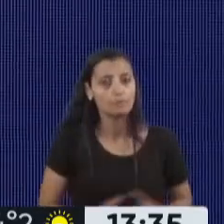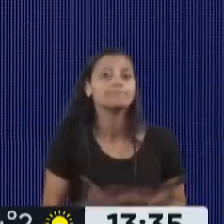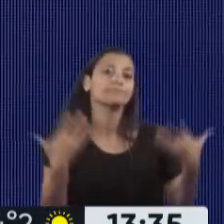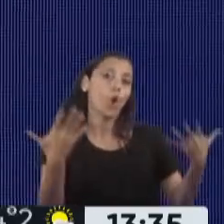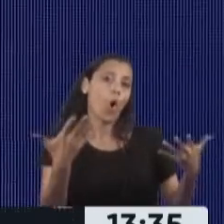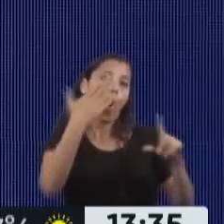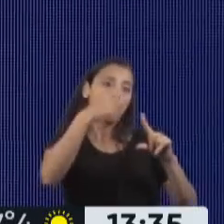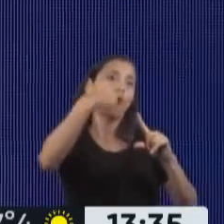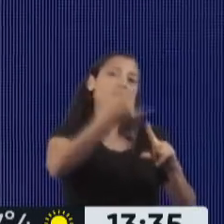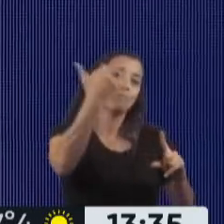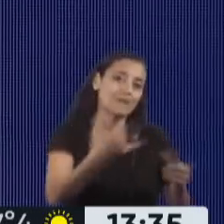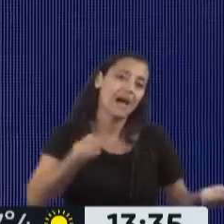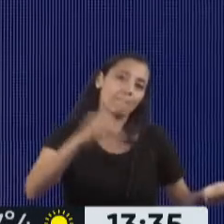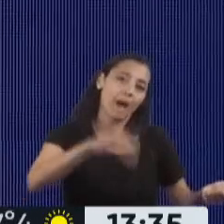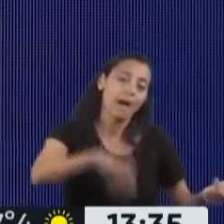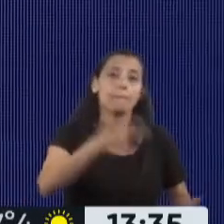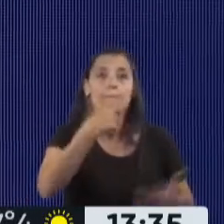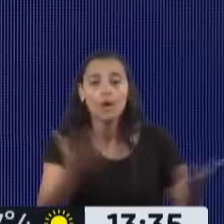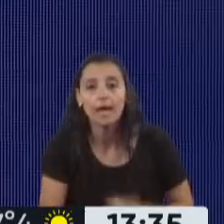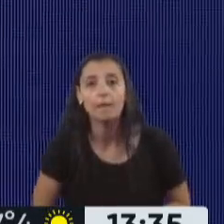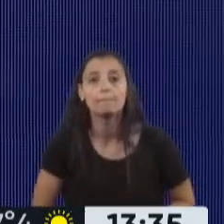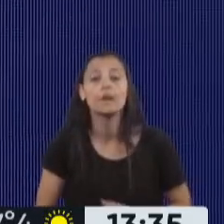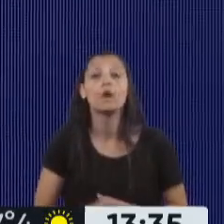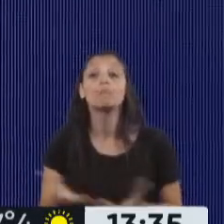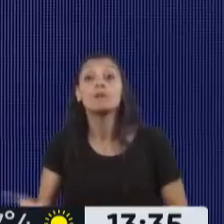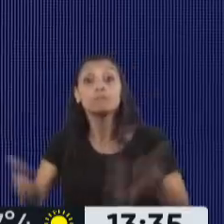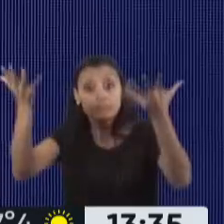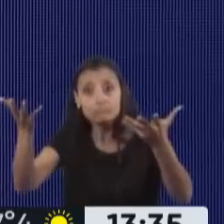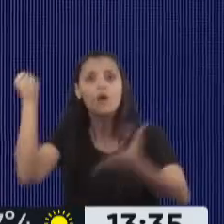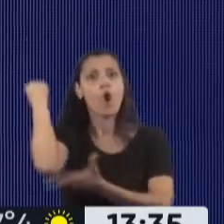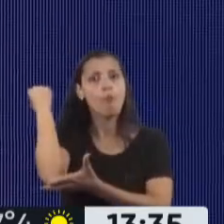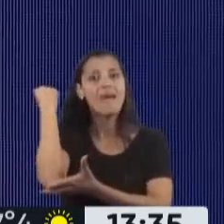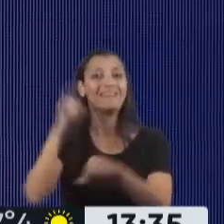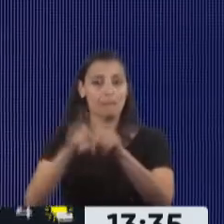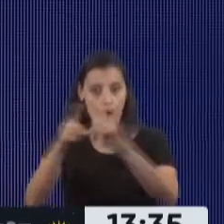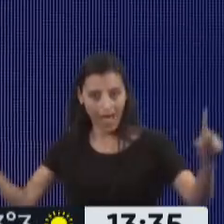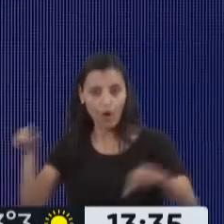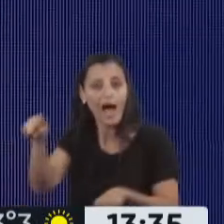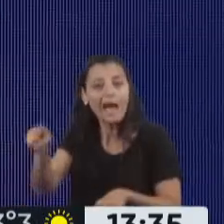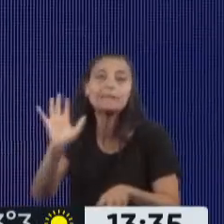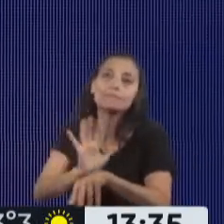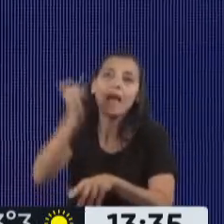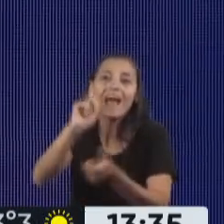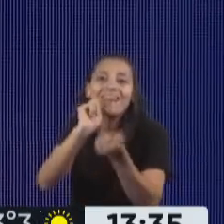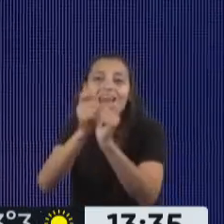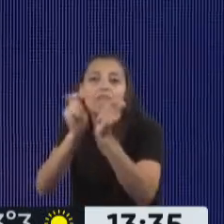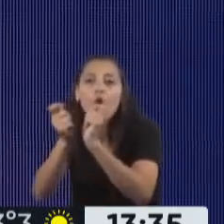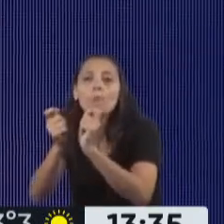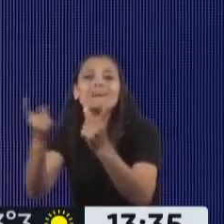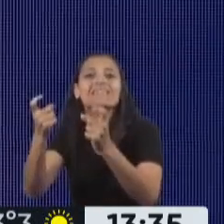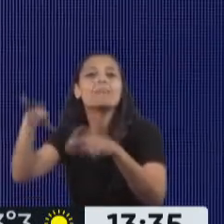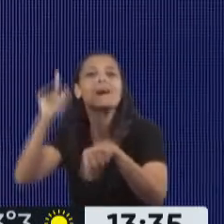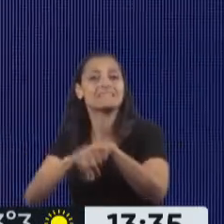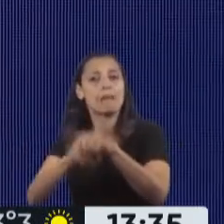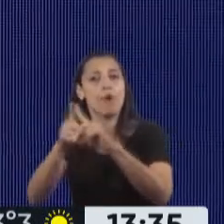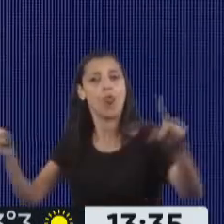Obviamente que después está todo lo que tiene que ver con el crecimiento a largo plazo y ahí todo lo que tiene que ver con las reformas estructurales